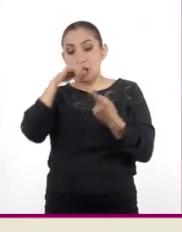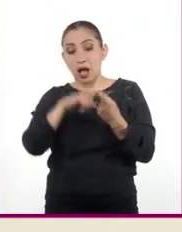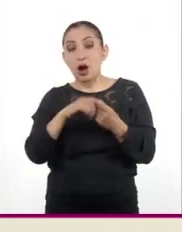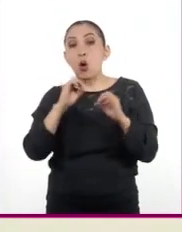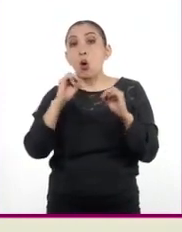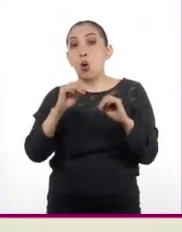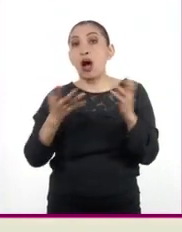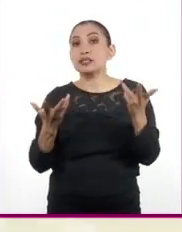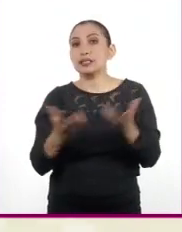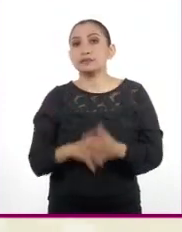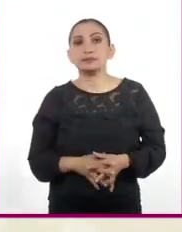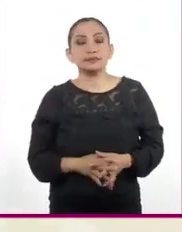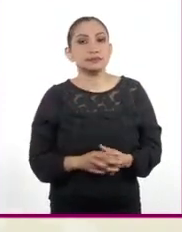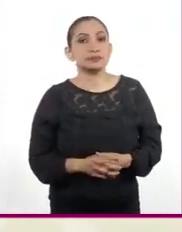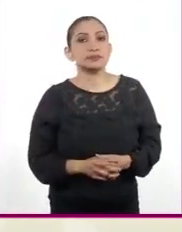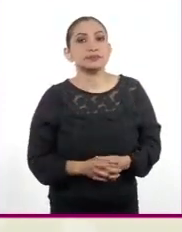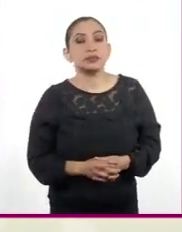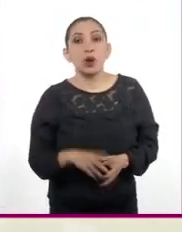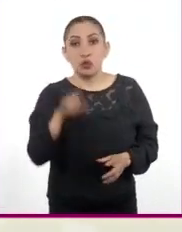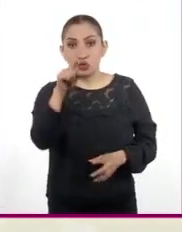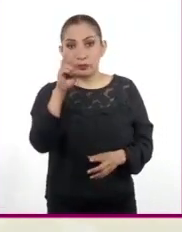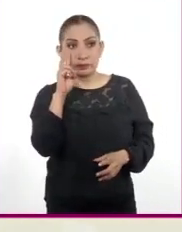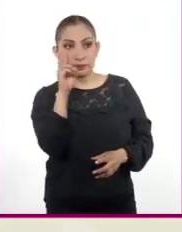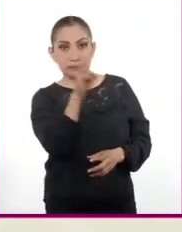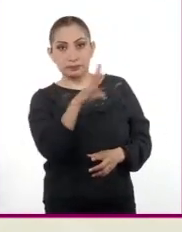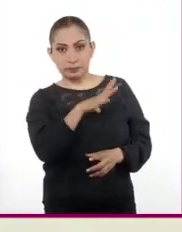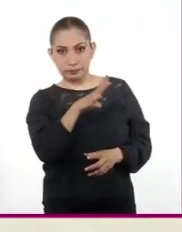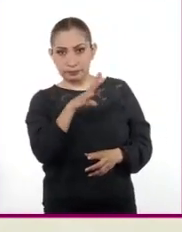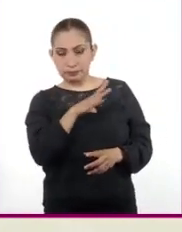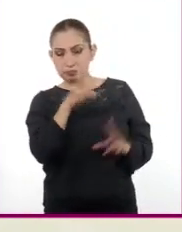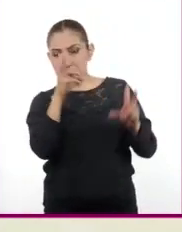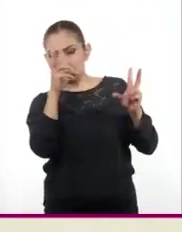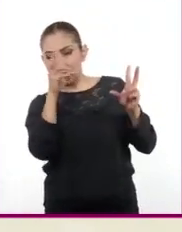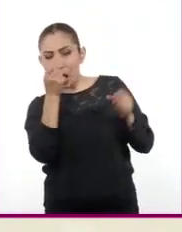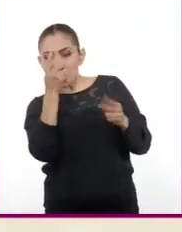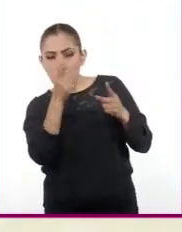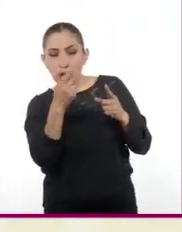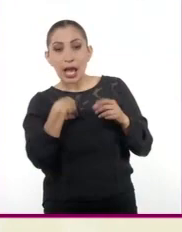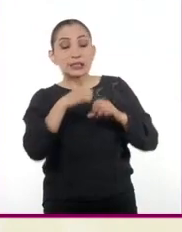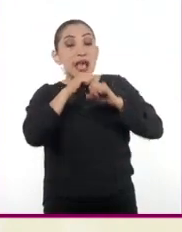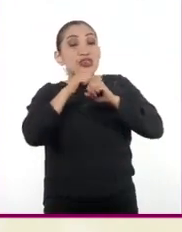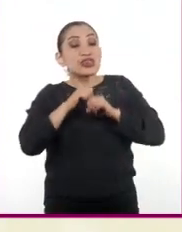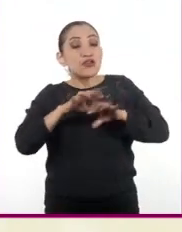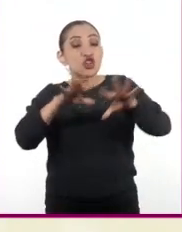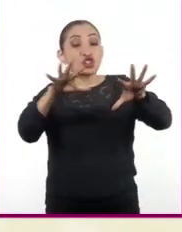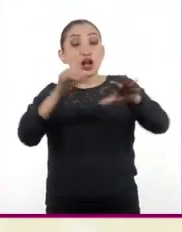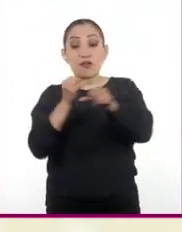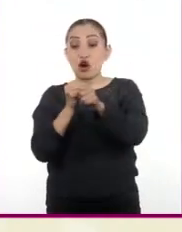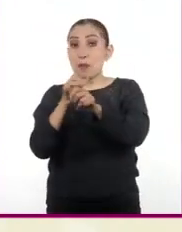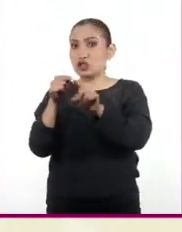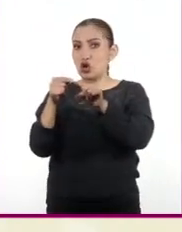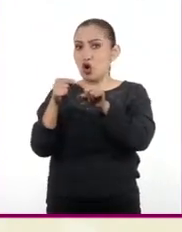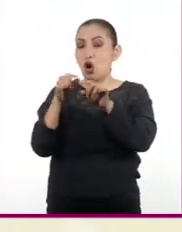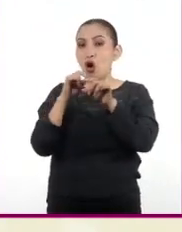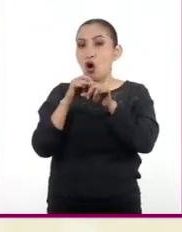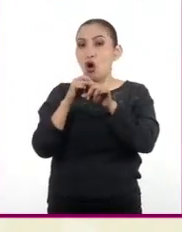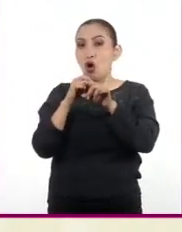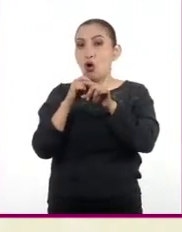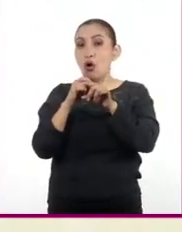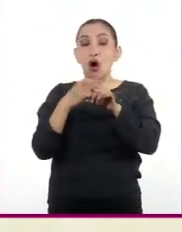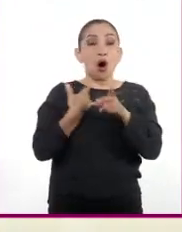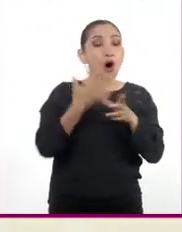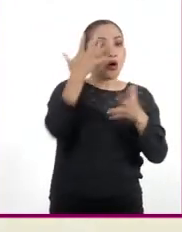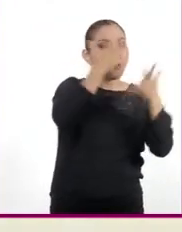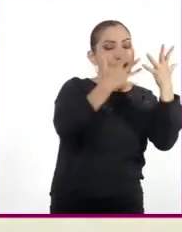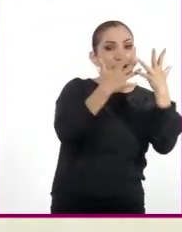y actuar. Como pudieron observar, existen casos donde es difusión en vez de informar, desinformar